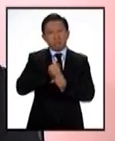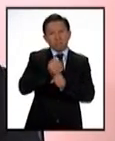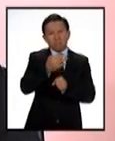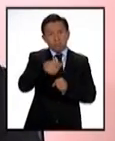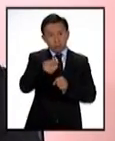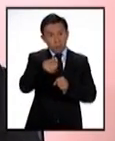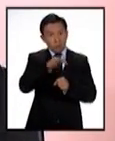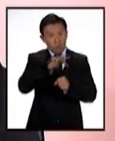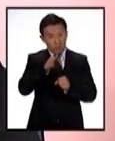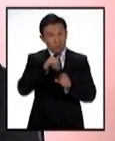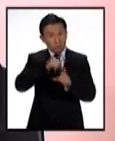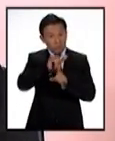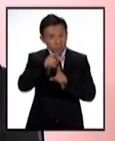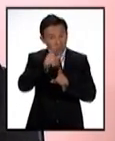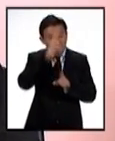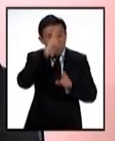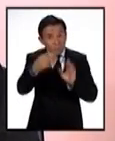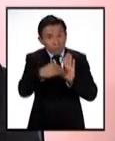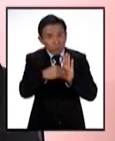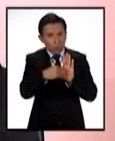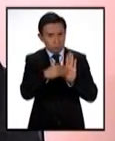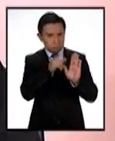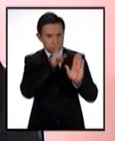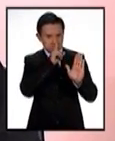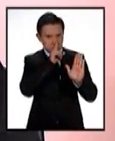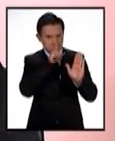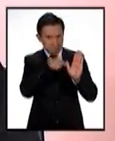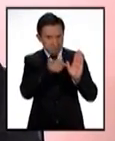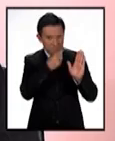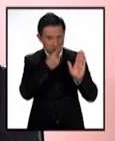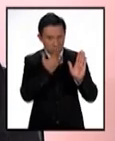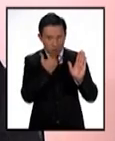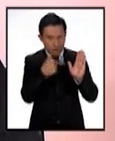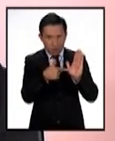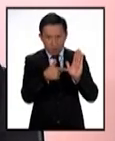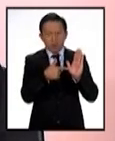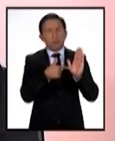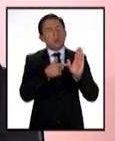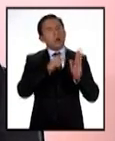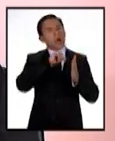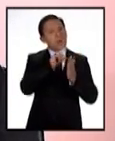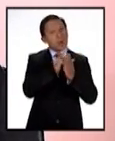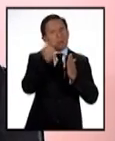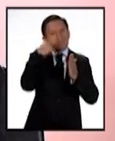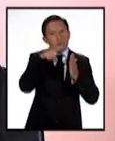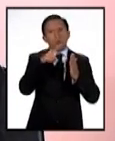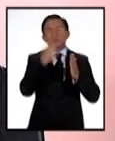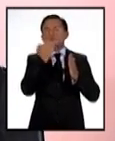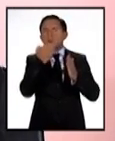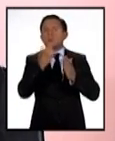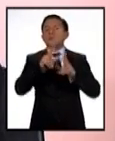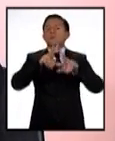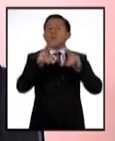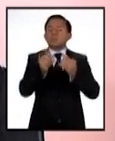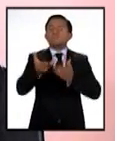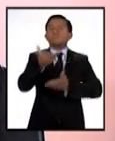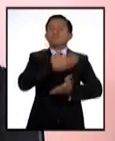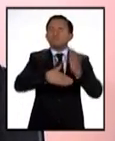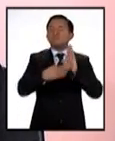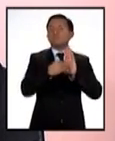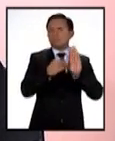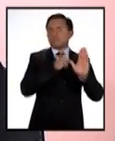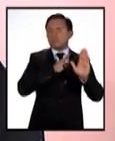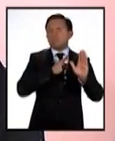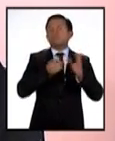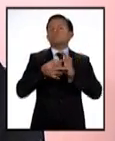no tenemos una ley federal que regule la convivencia y la prevención de la violencia en las escuelas, como sí la